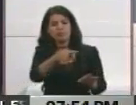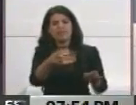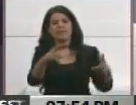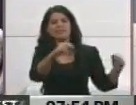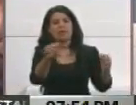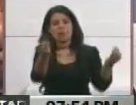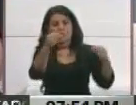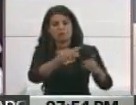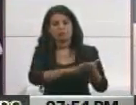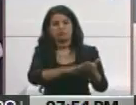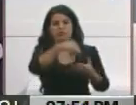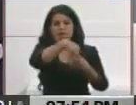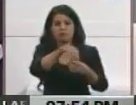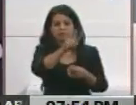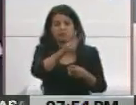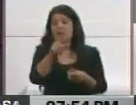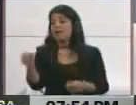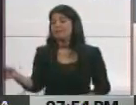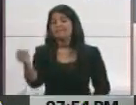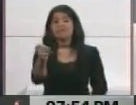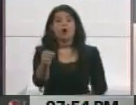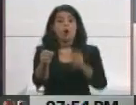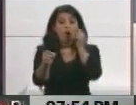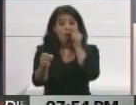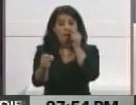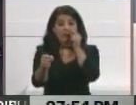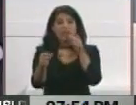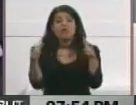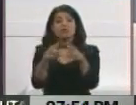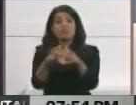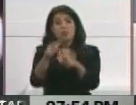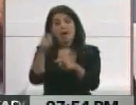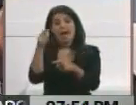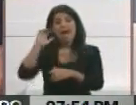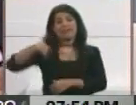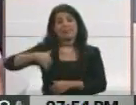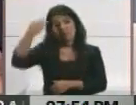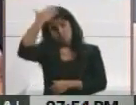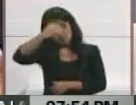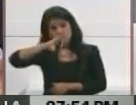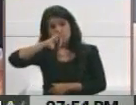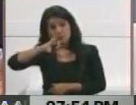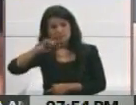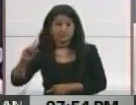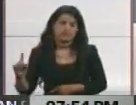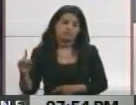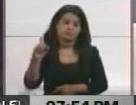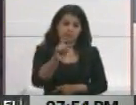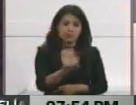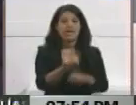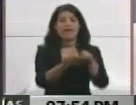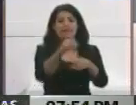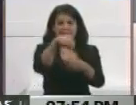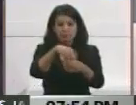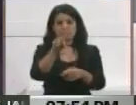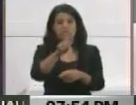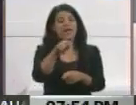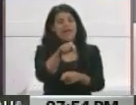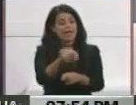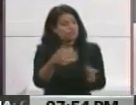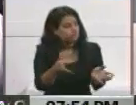Argentina para que el nuncio argentino me refiero bueno inmediatamente promueva el diálogo Y entonces Nos